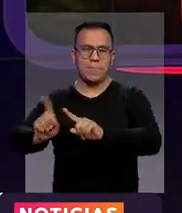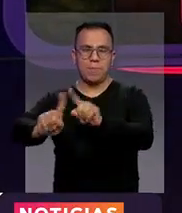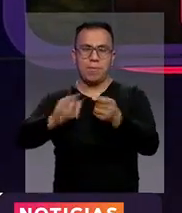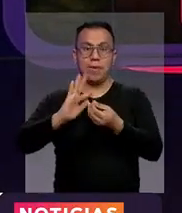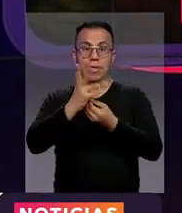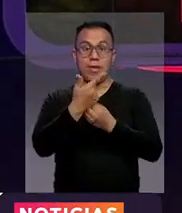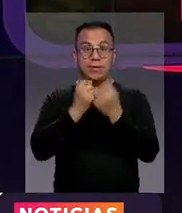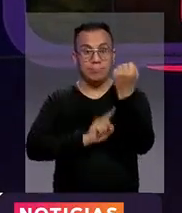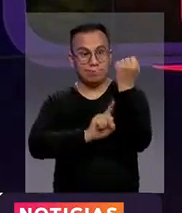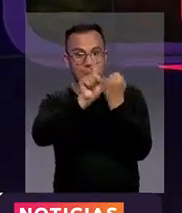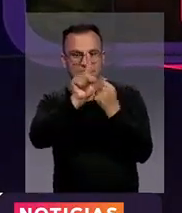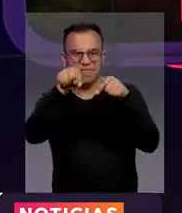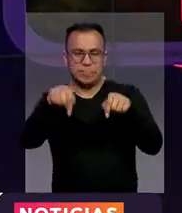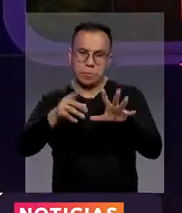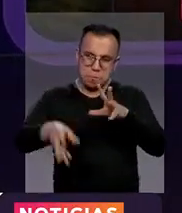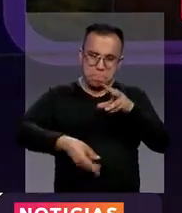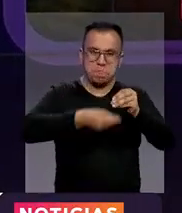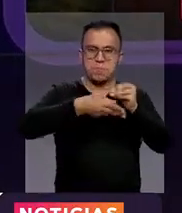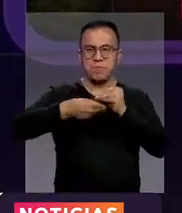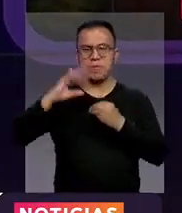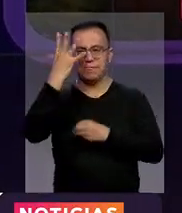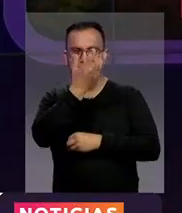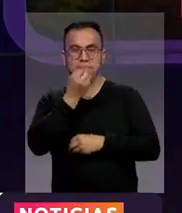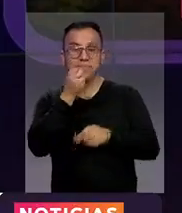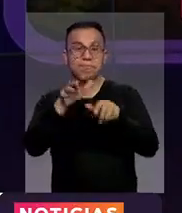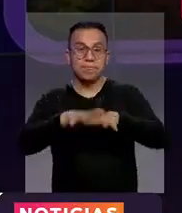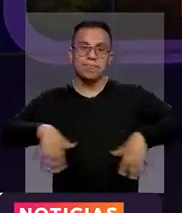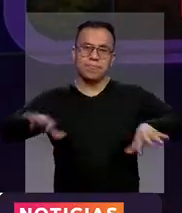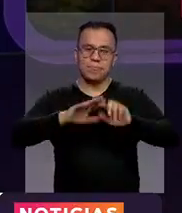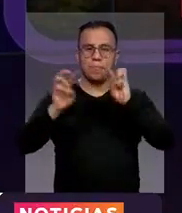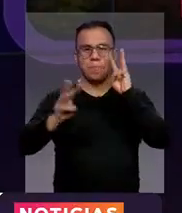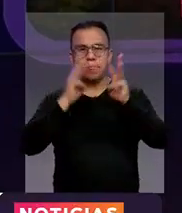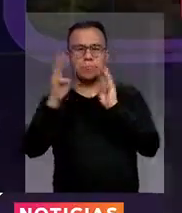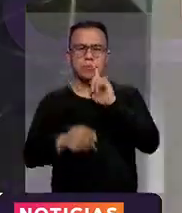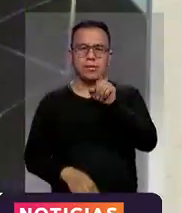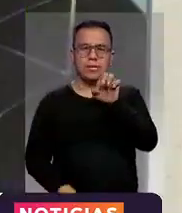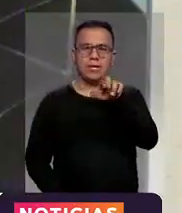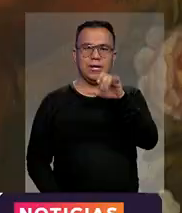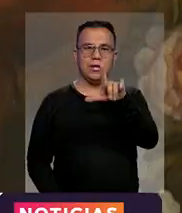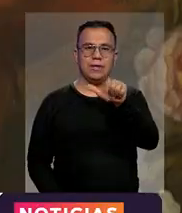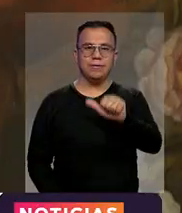arte contemporáneo que se complementa con la belleza clásica del Museo Santa Clara.